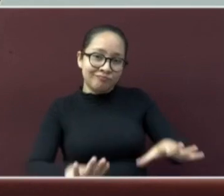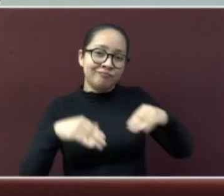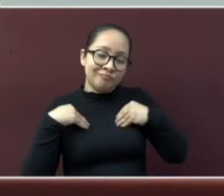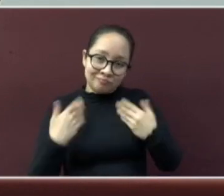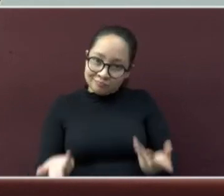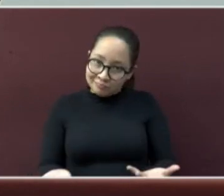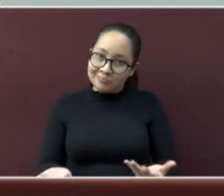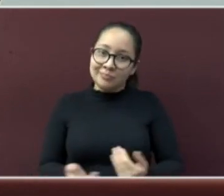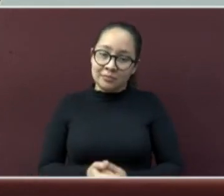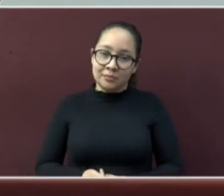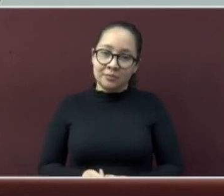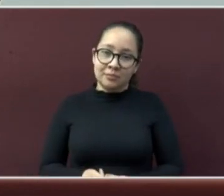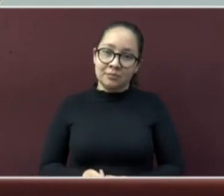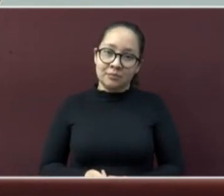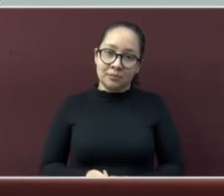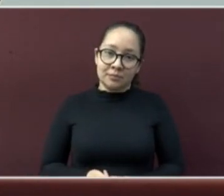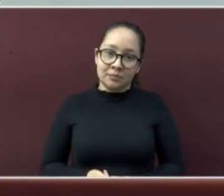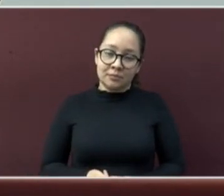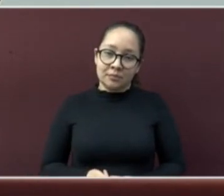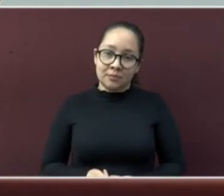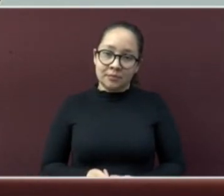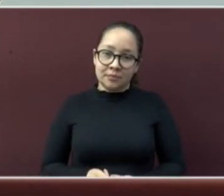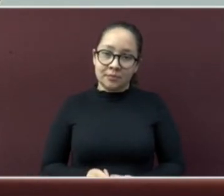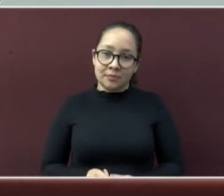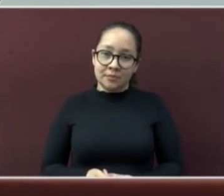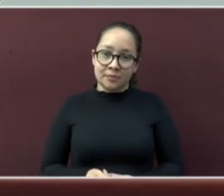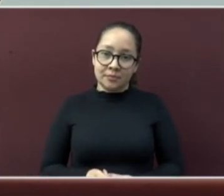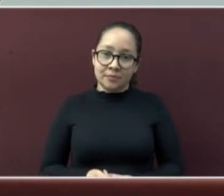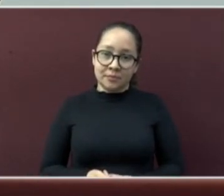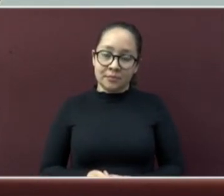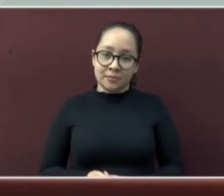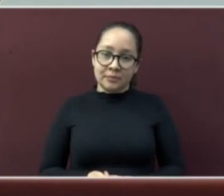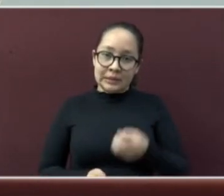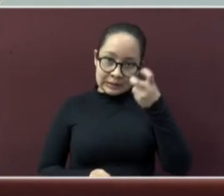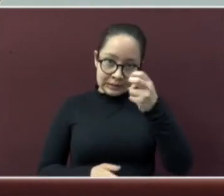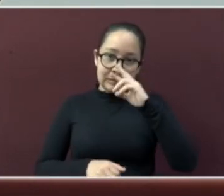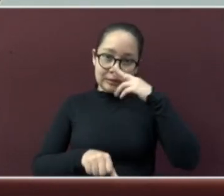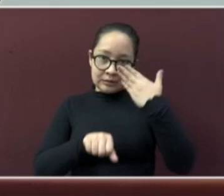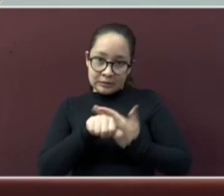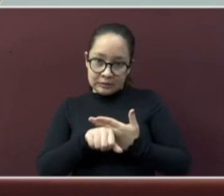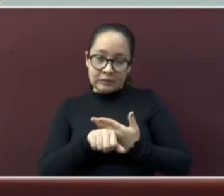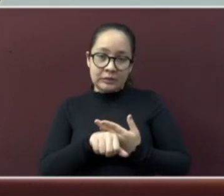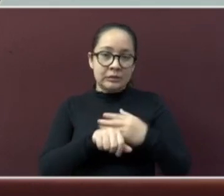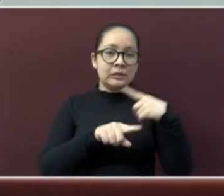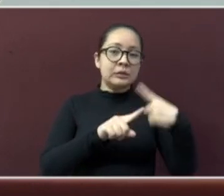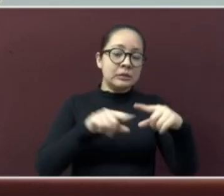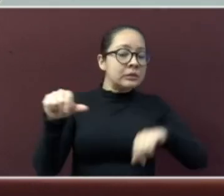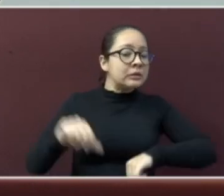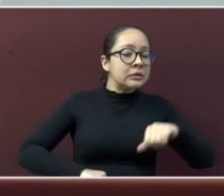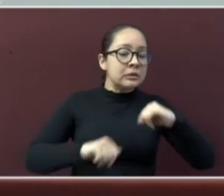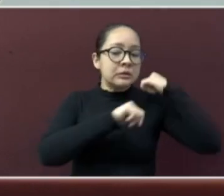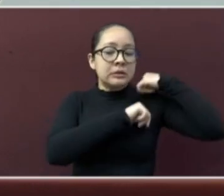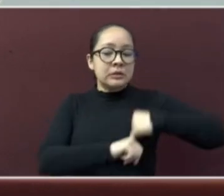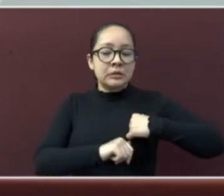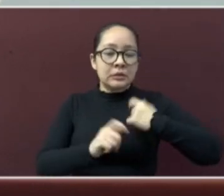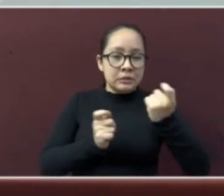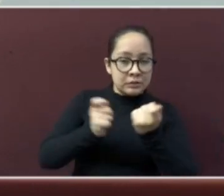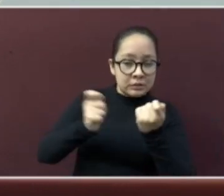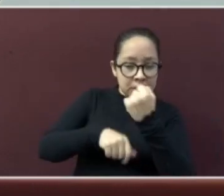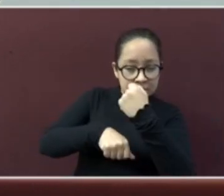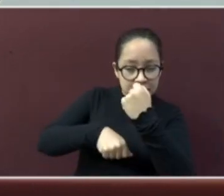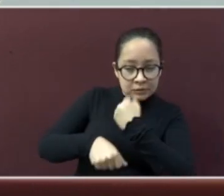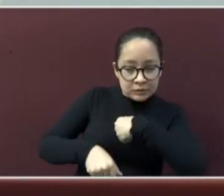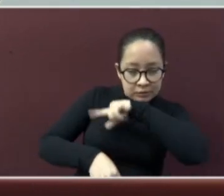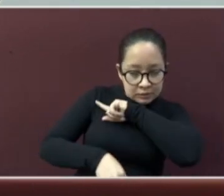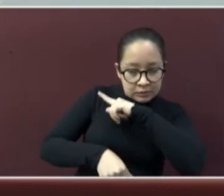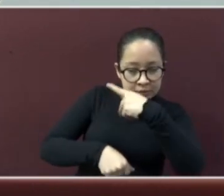realizan las y los compañeros de regulación sanitaria desde luego que se entiende